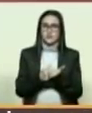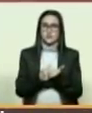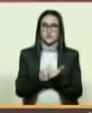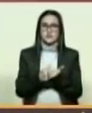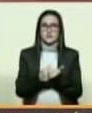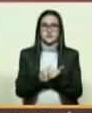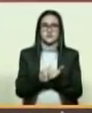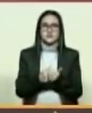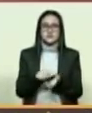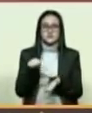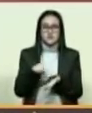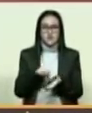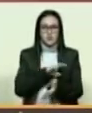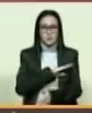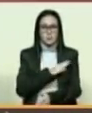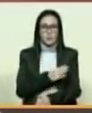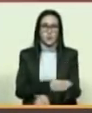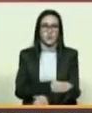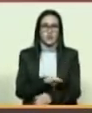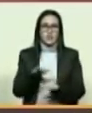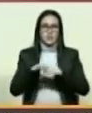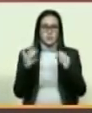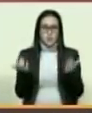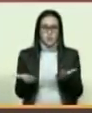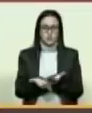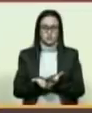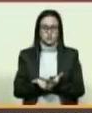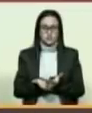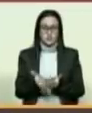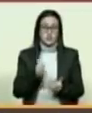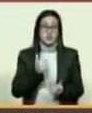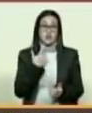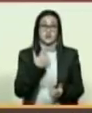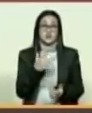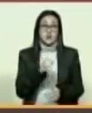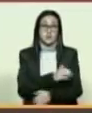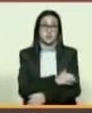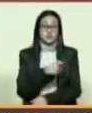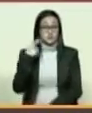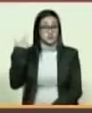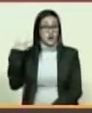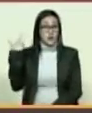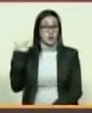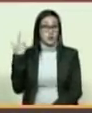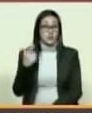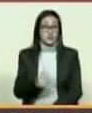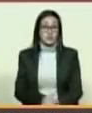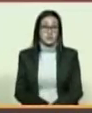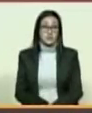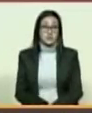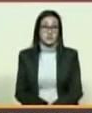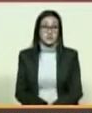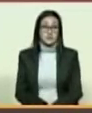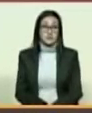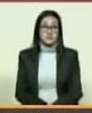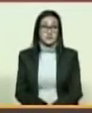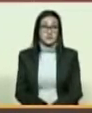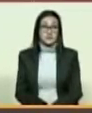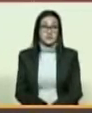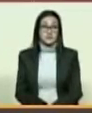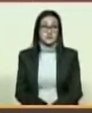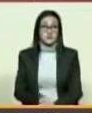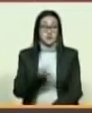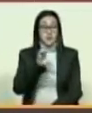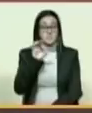los centros de poder mediático del mundo entero, cualquiera diría que es que la oposición se volvió loca, Liz. Si no es porque el País